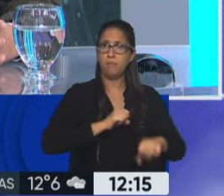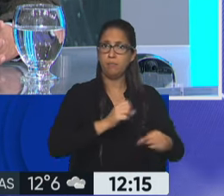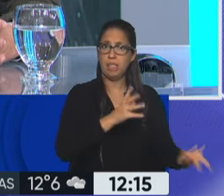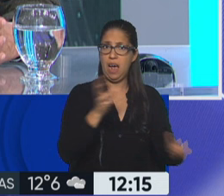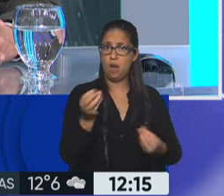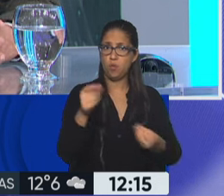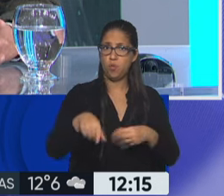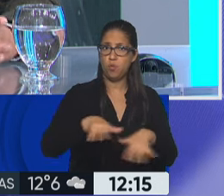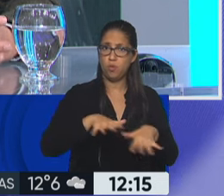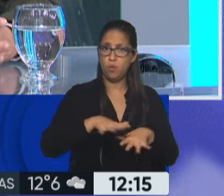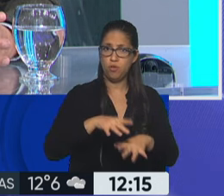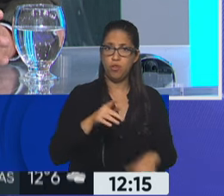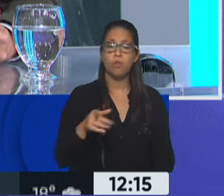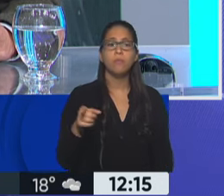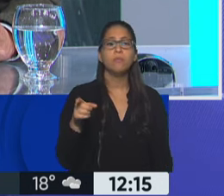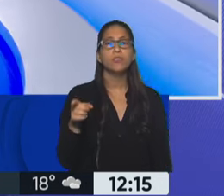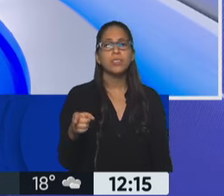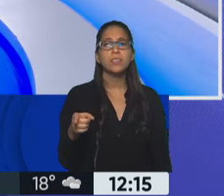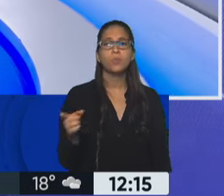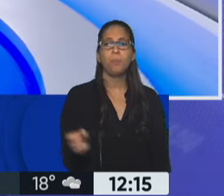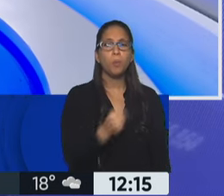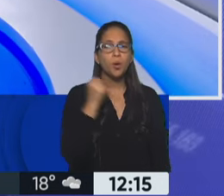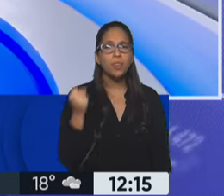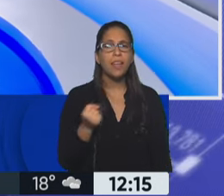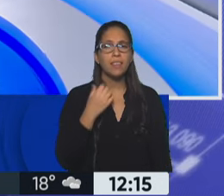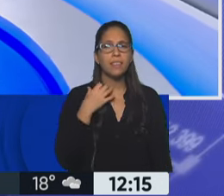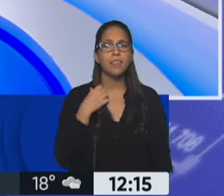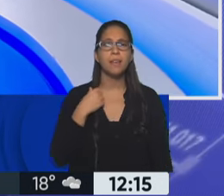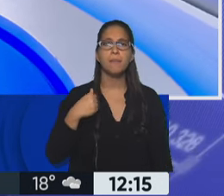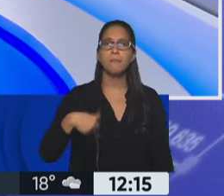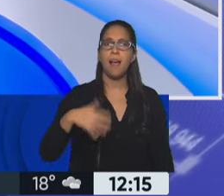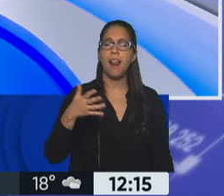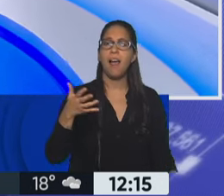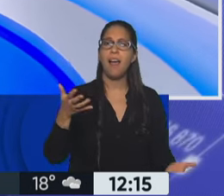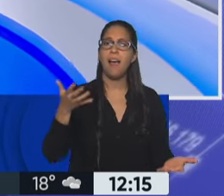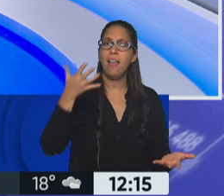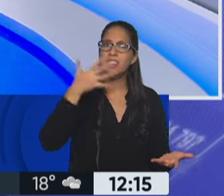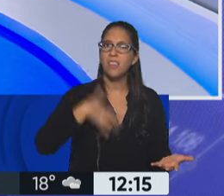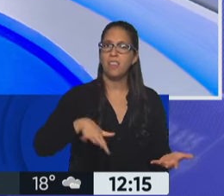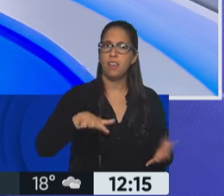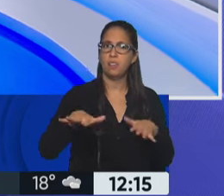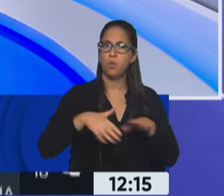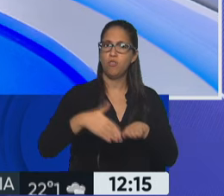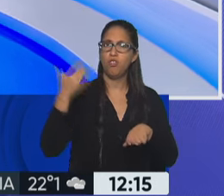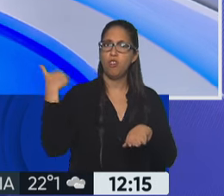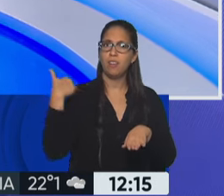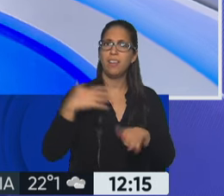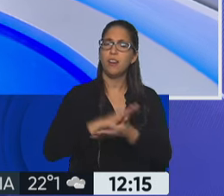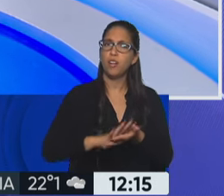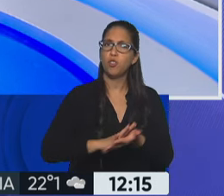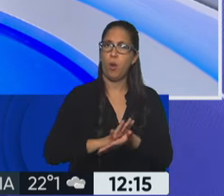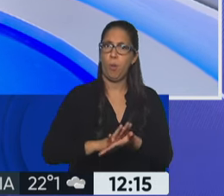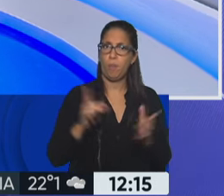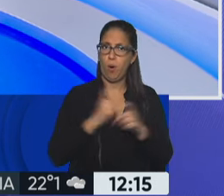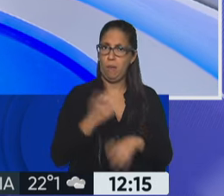es importante para este bueno entender y resolver el problema no por otro lado también es